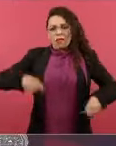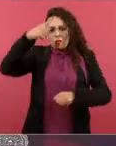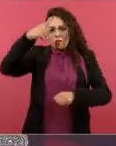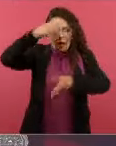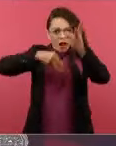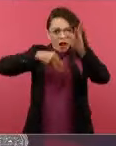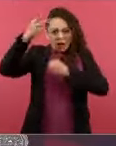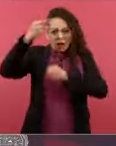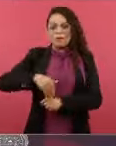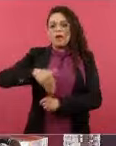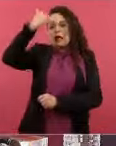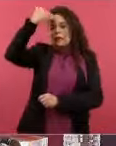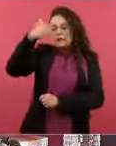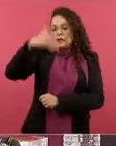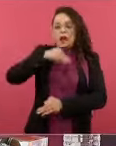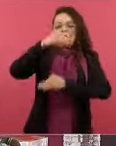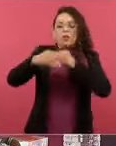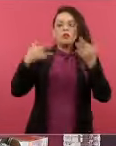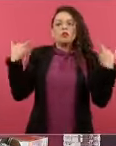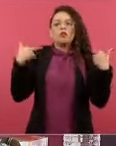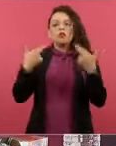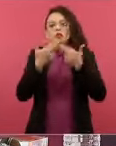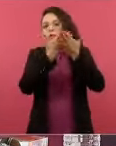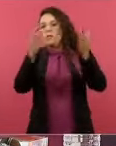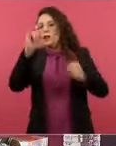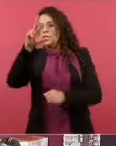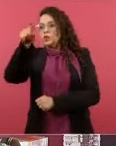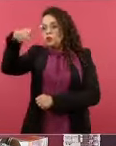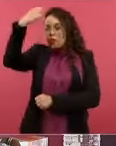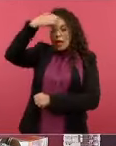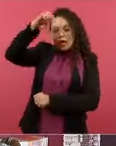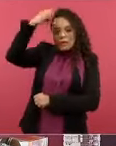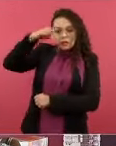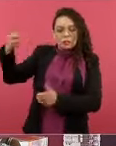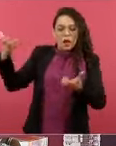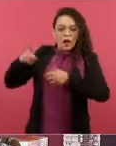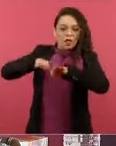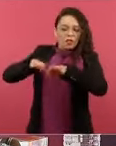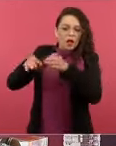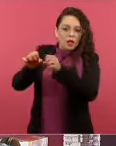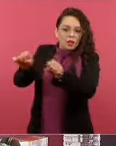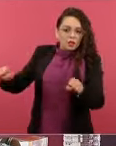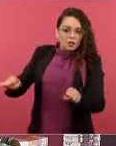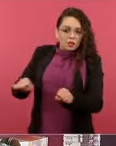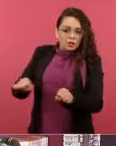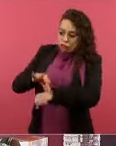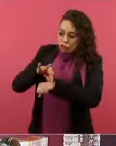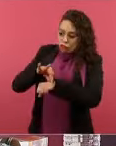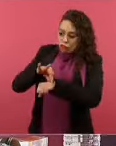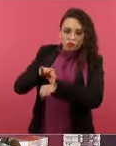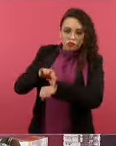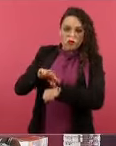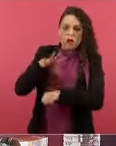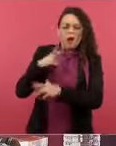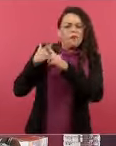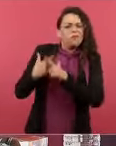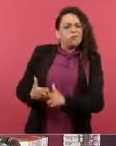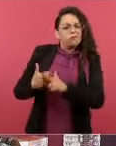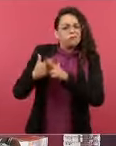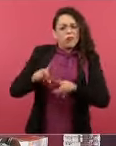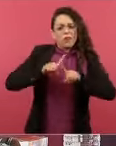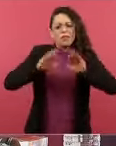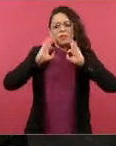están escuchando. Tenemos una gran cantidad de recursos que utilizamos para poder lograr ese aprendizaje,